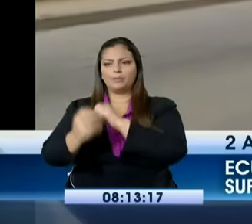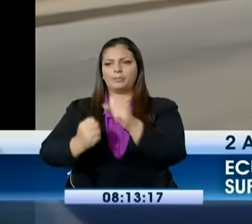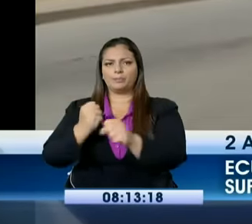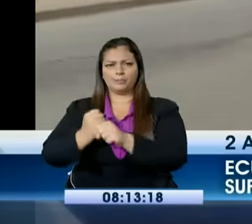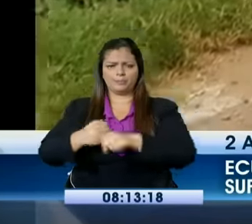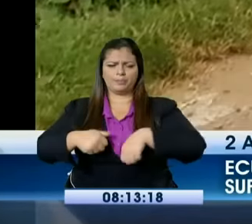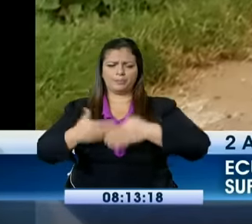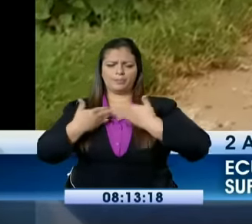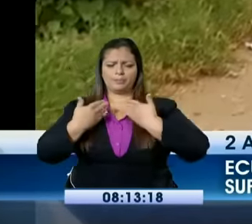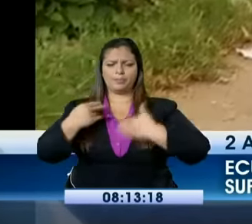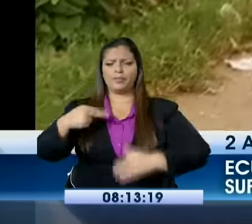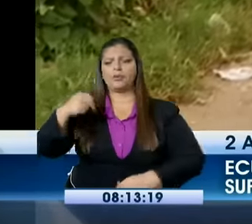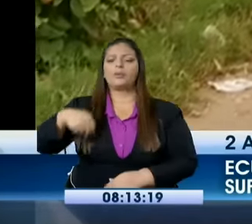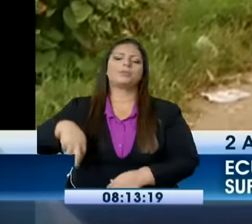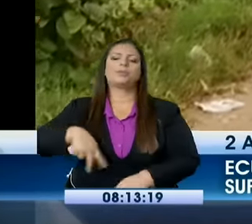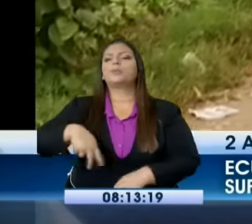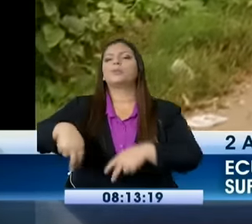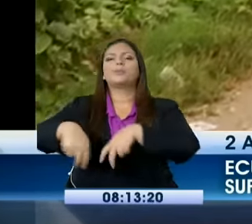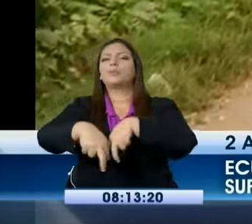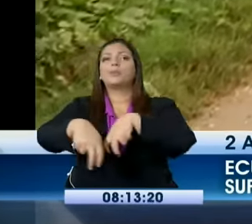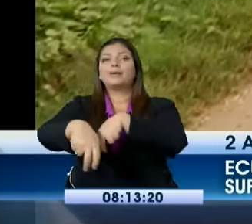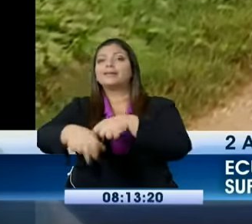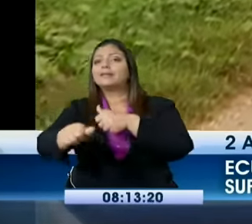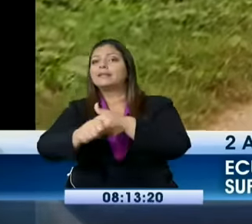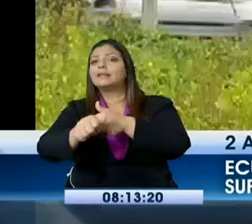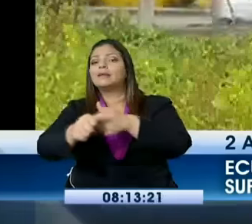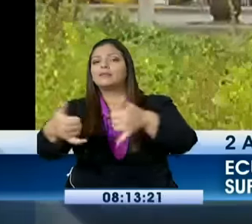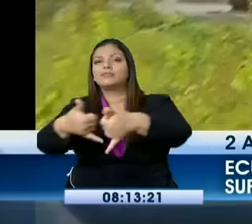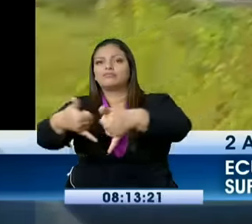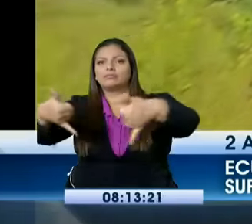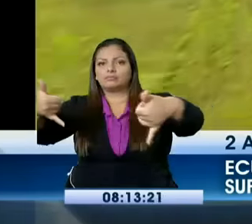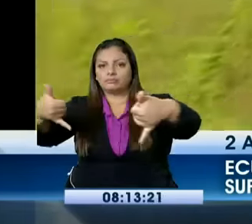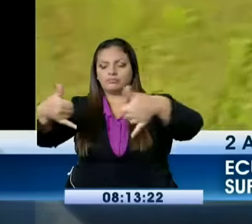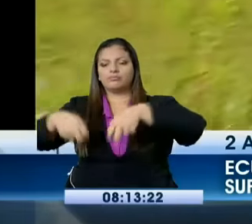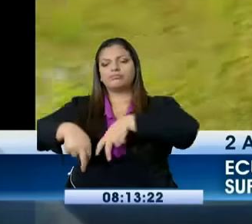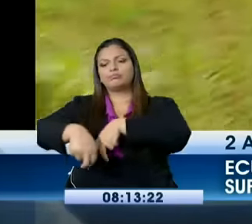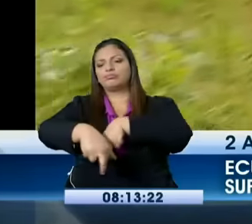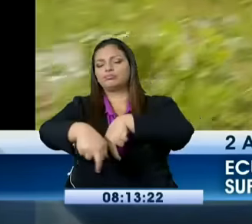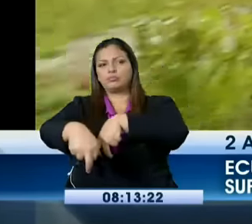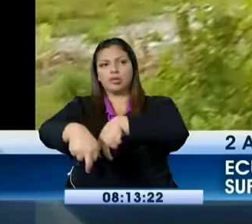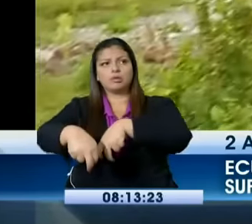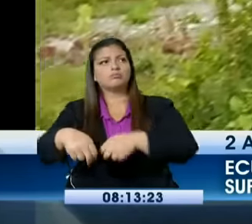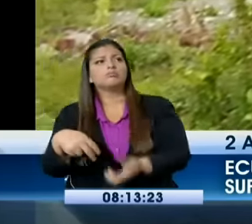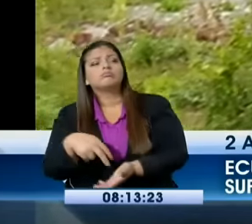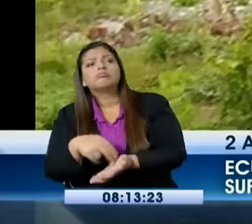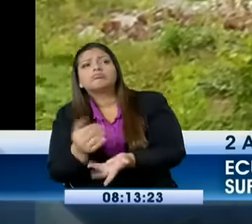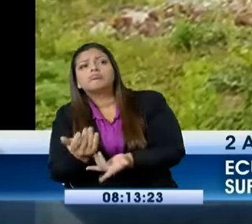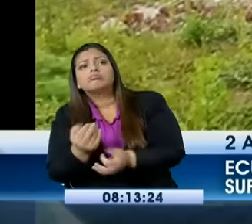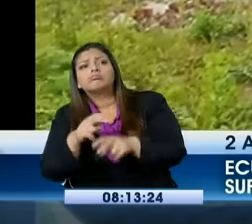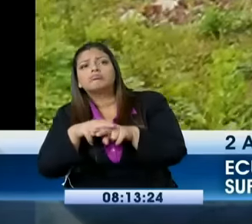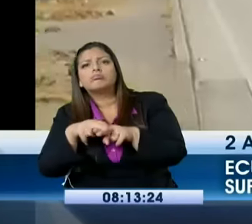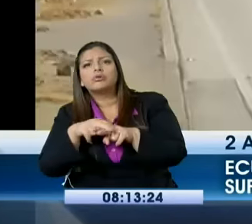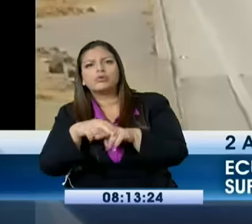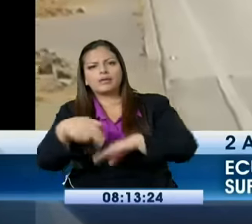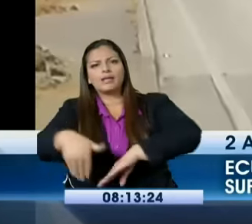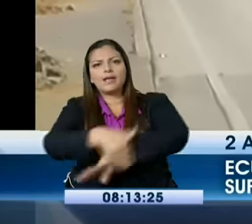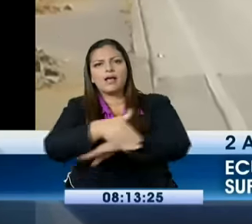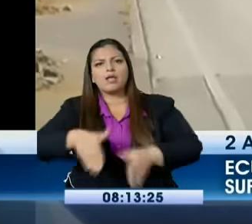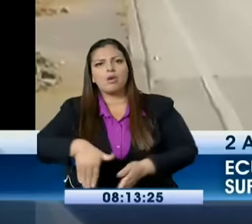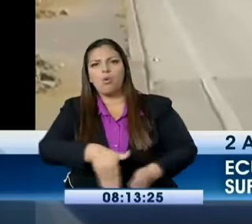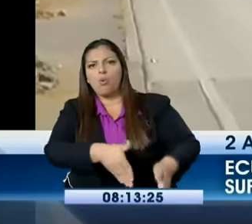la ciudad para dirigirse hasta un centro comercial. Mientras esperaban taxi en la avenida Francisco de Orellana,